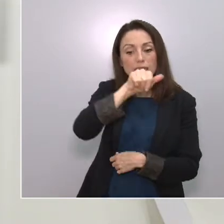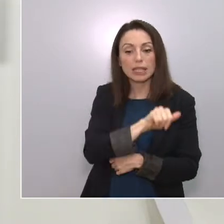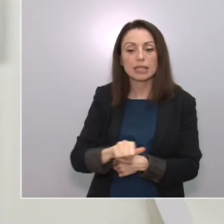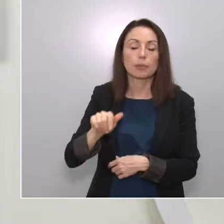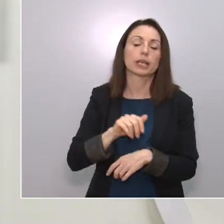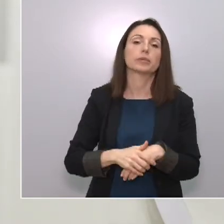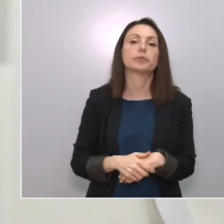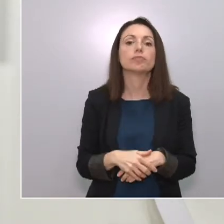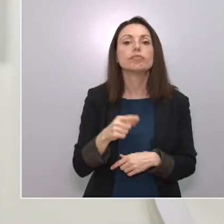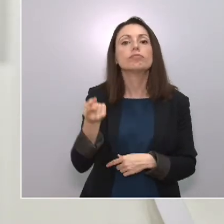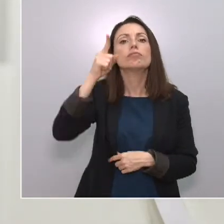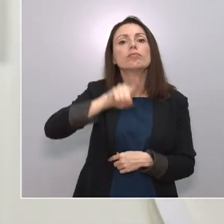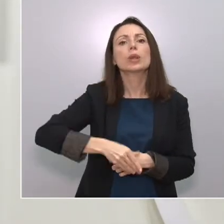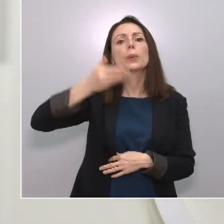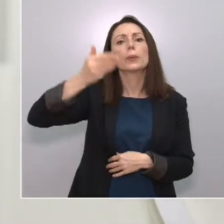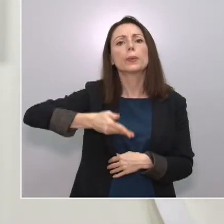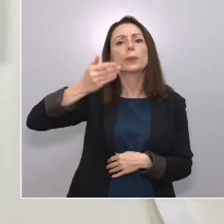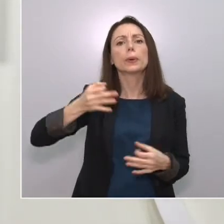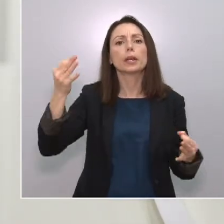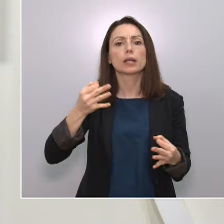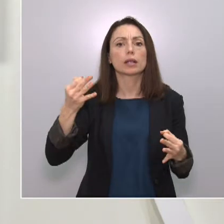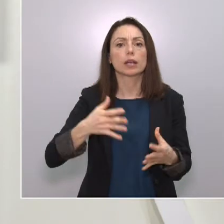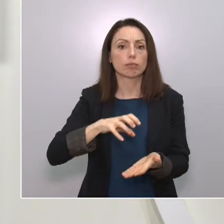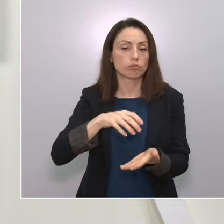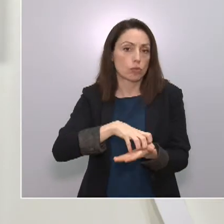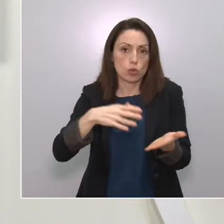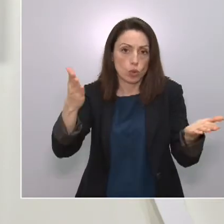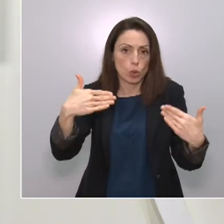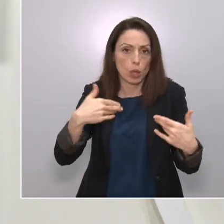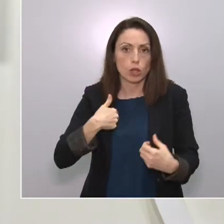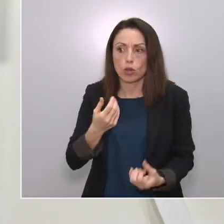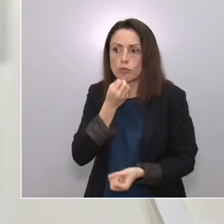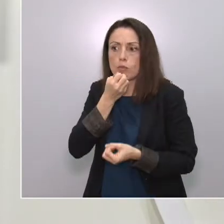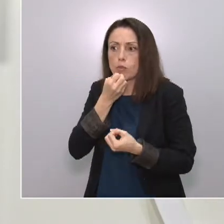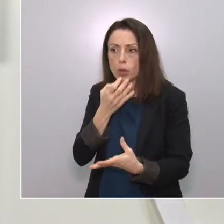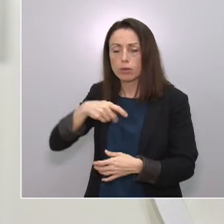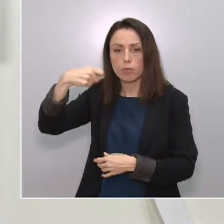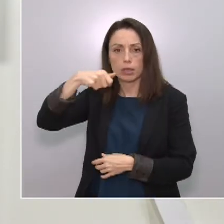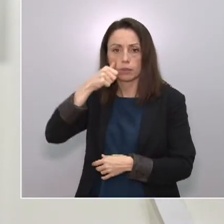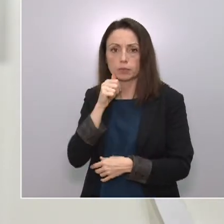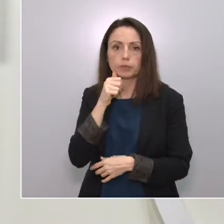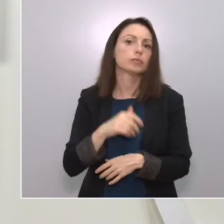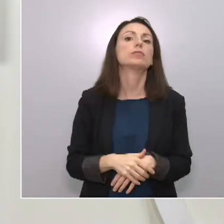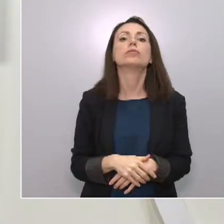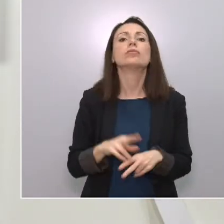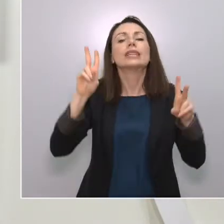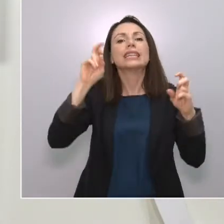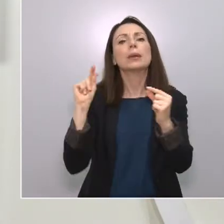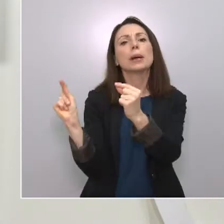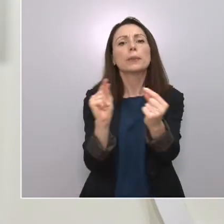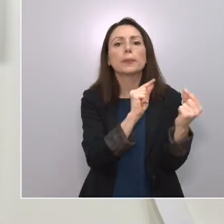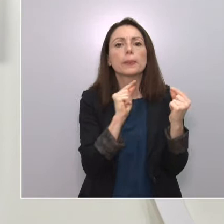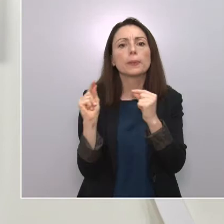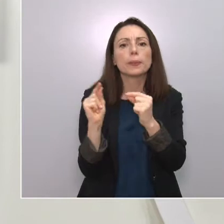También es imprescindible, y no cabe otra, se lo he dicho al presidente del Gobierno, que se discuta en el seno